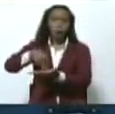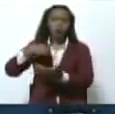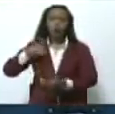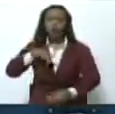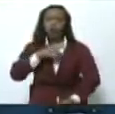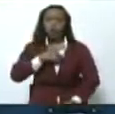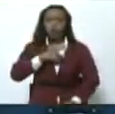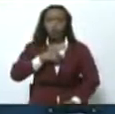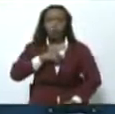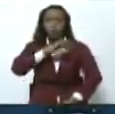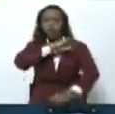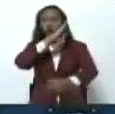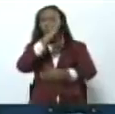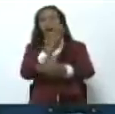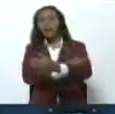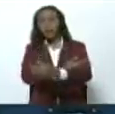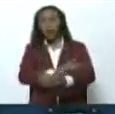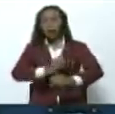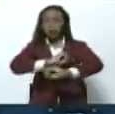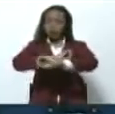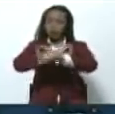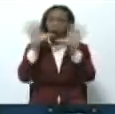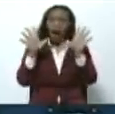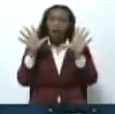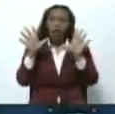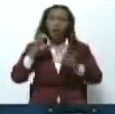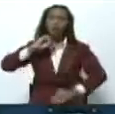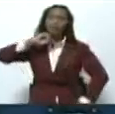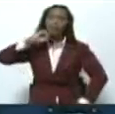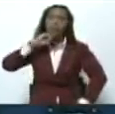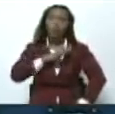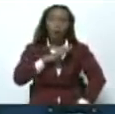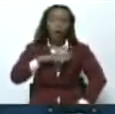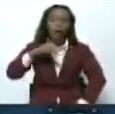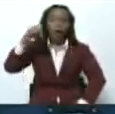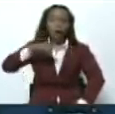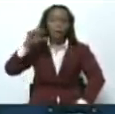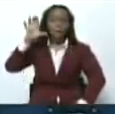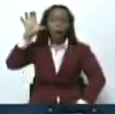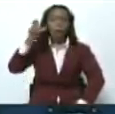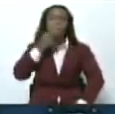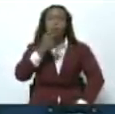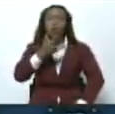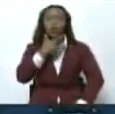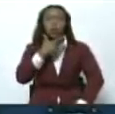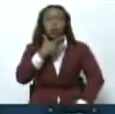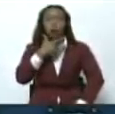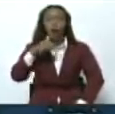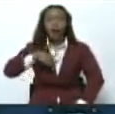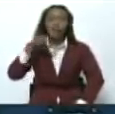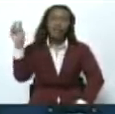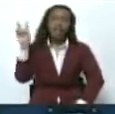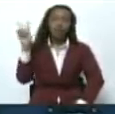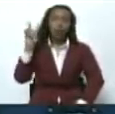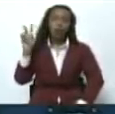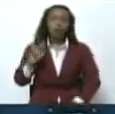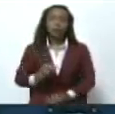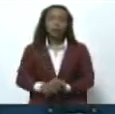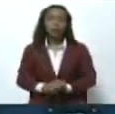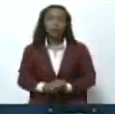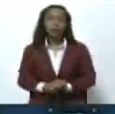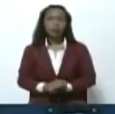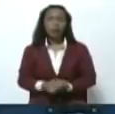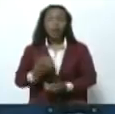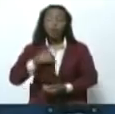Somos una fuerza determinante de la historia de este país hermoso llamado Venezuela.